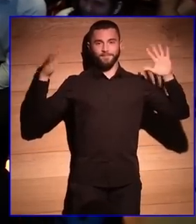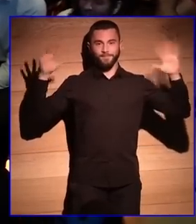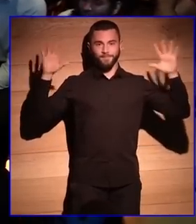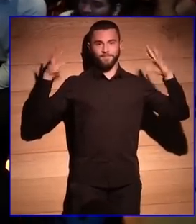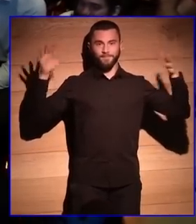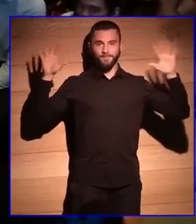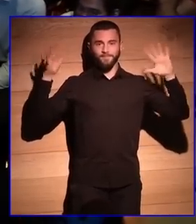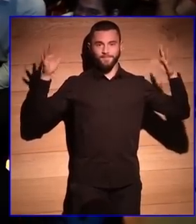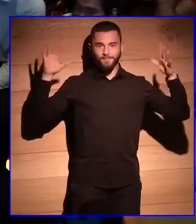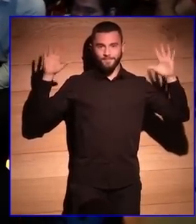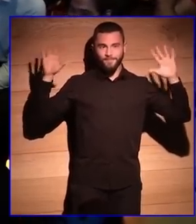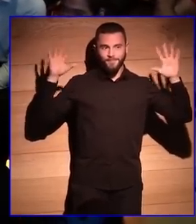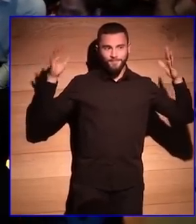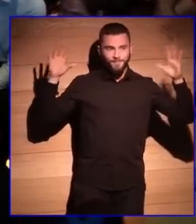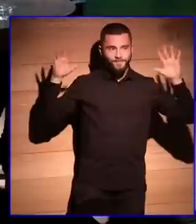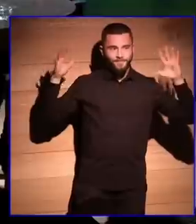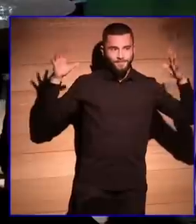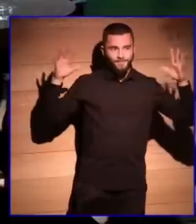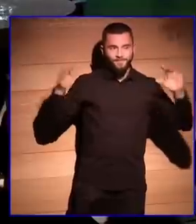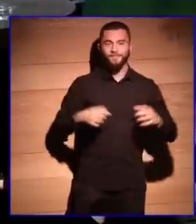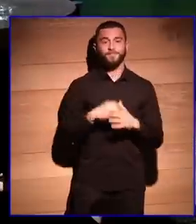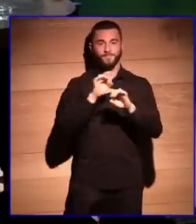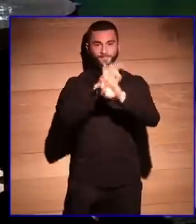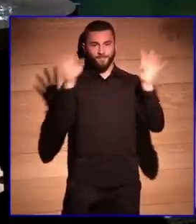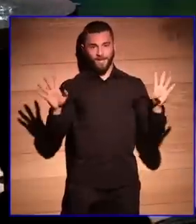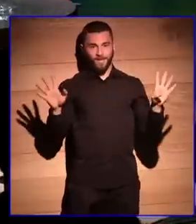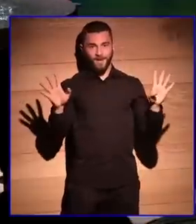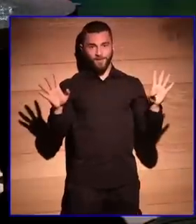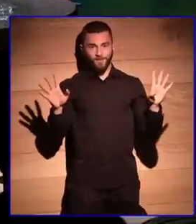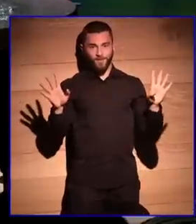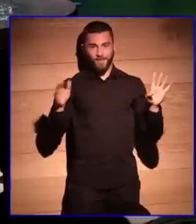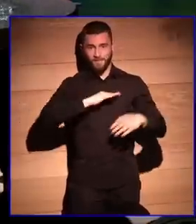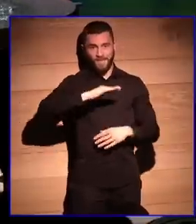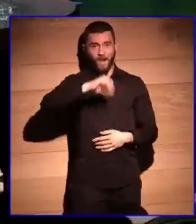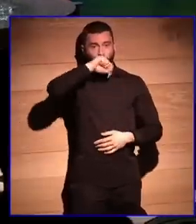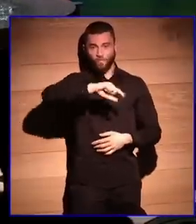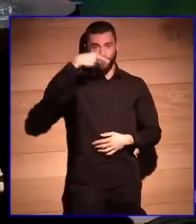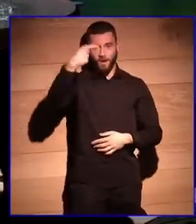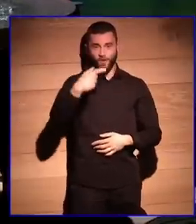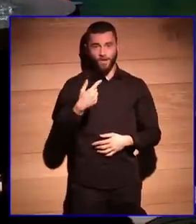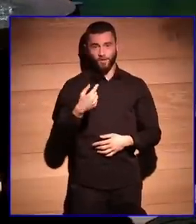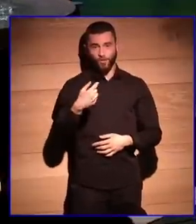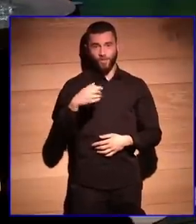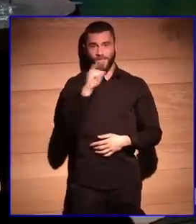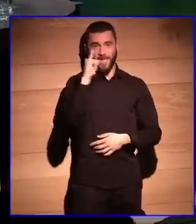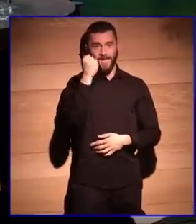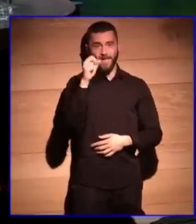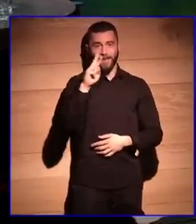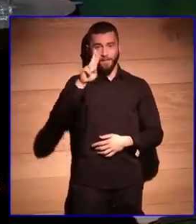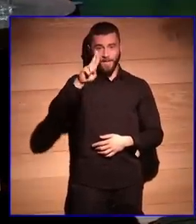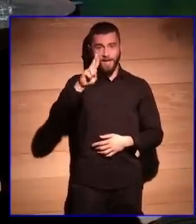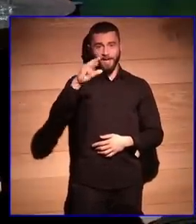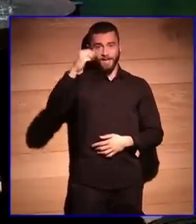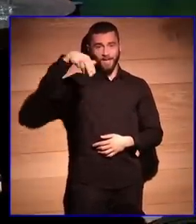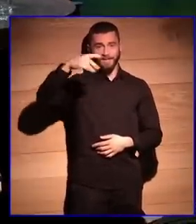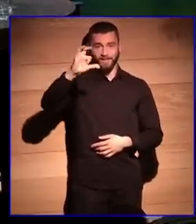Se quedan las marquitas. Bueno, está claro, el villano favorito de Javier Cansado es Pol Pot. En